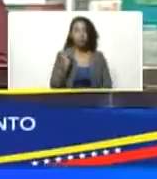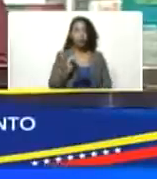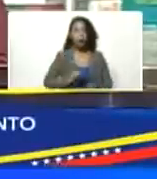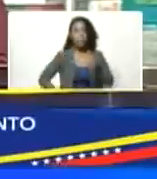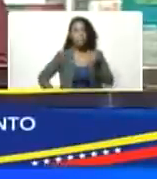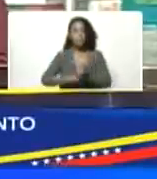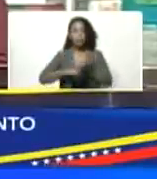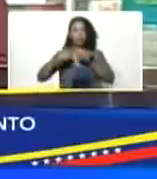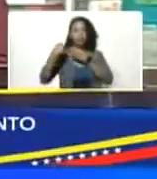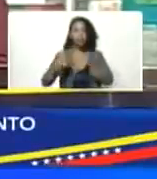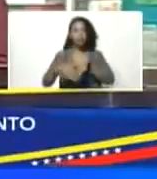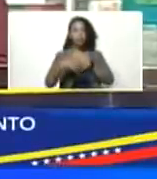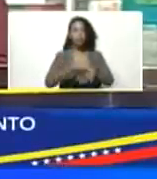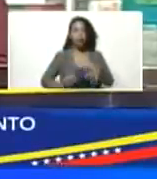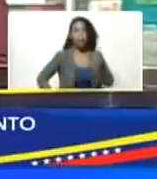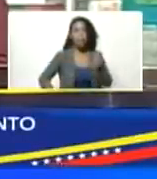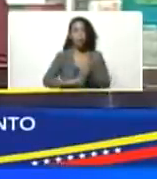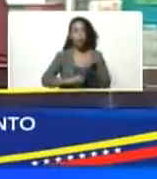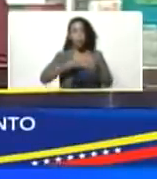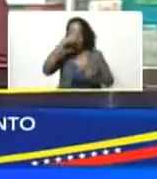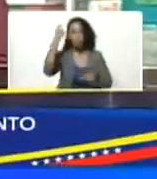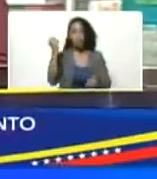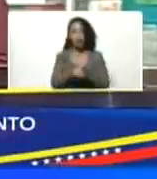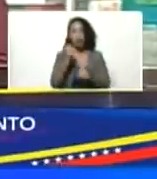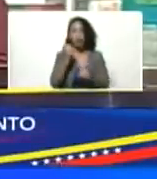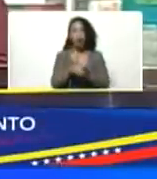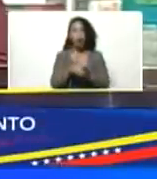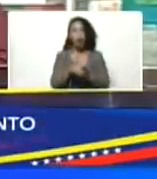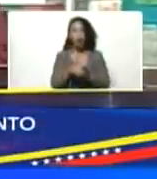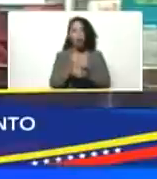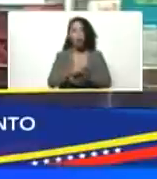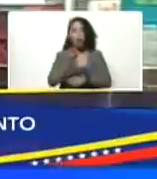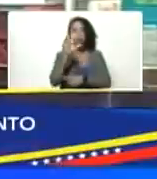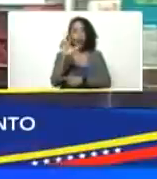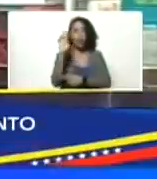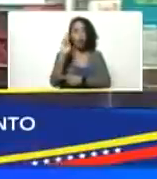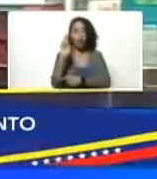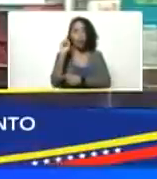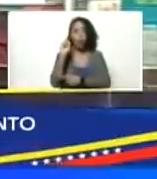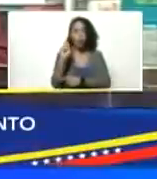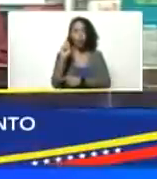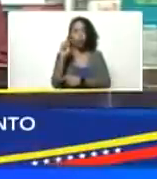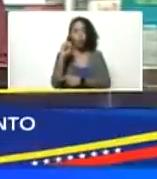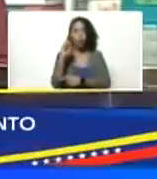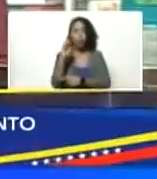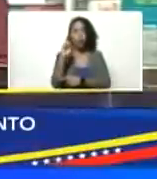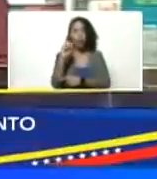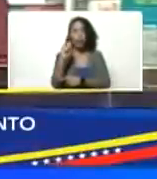la marcha de las 3R.net